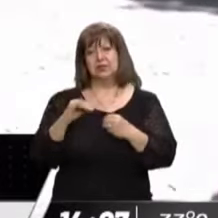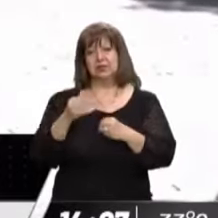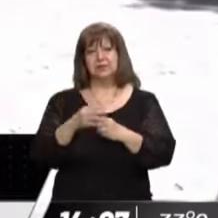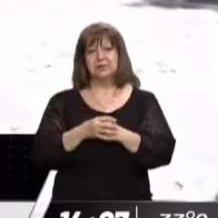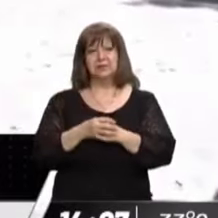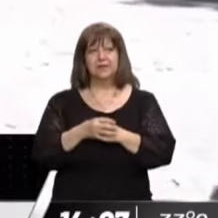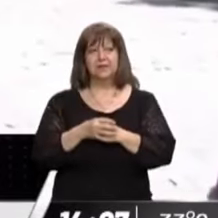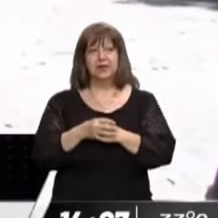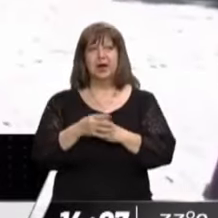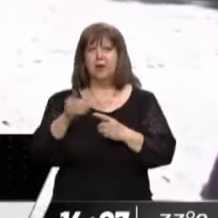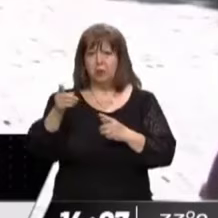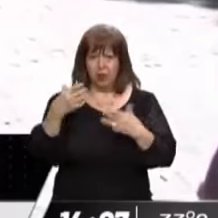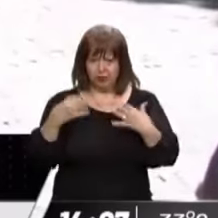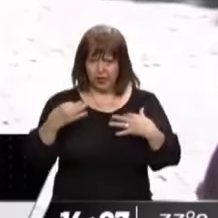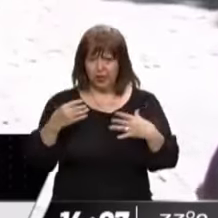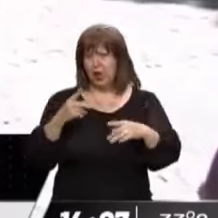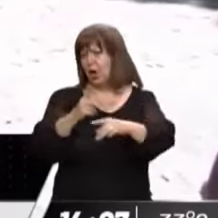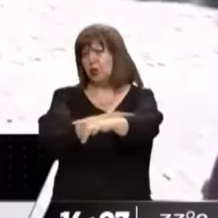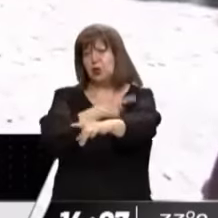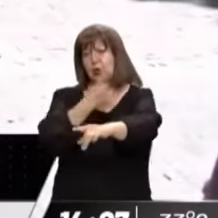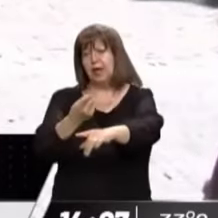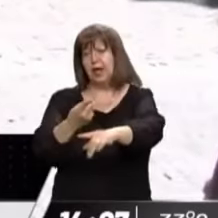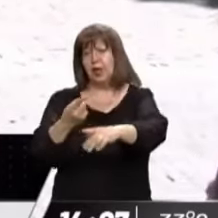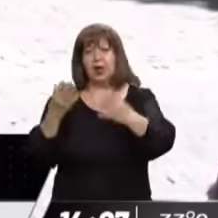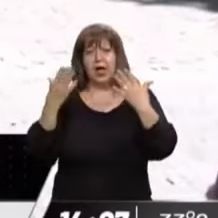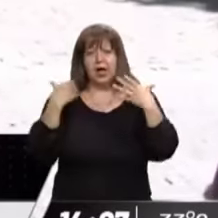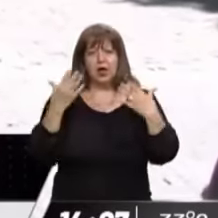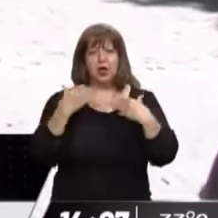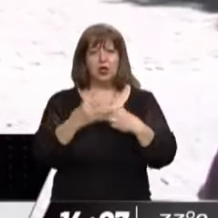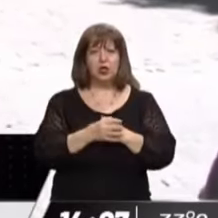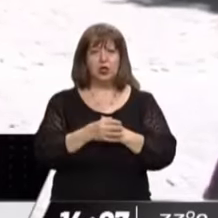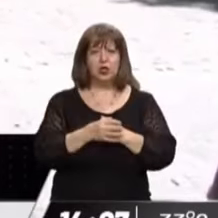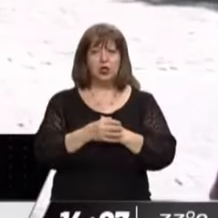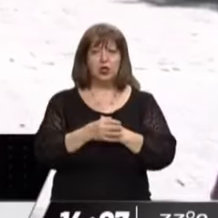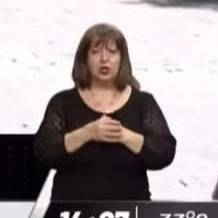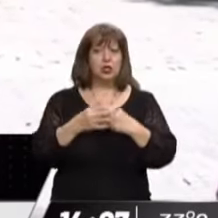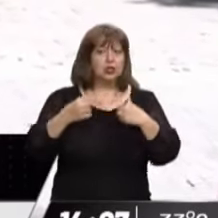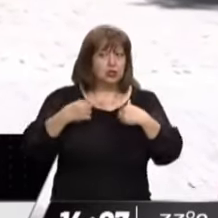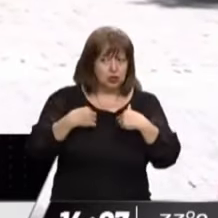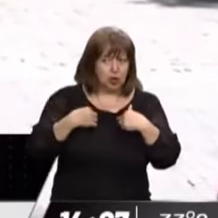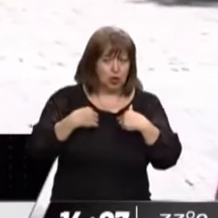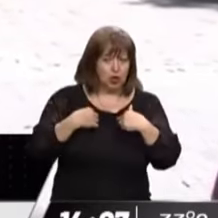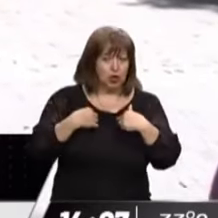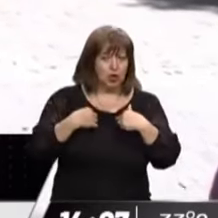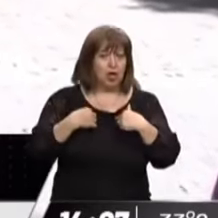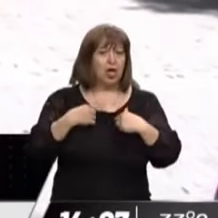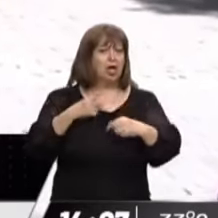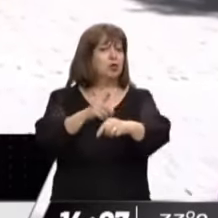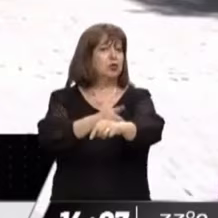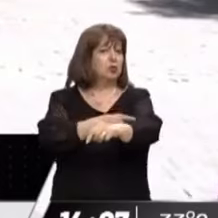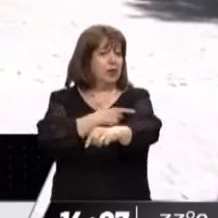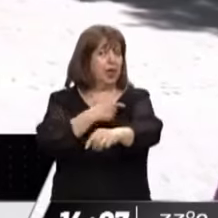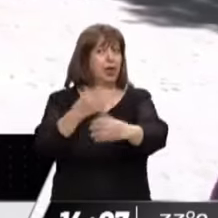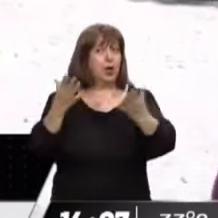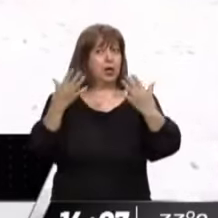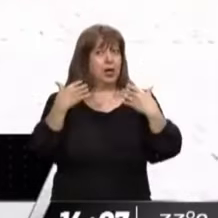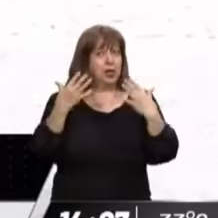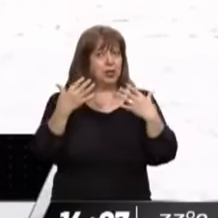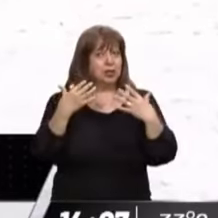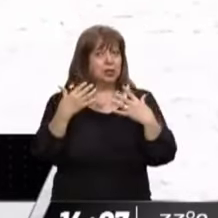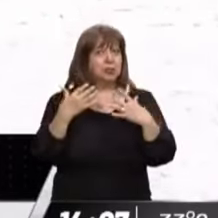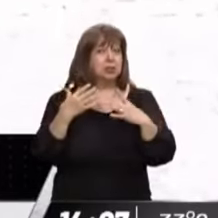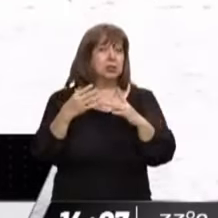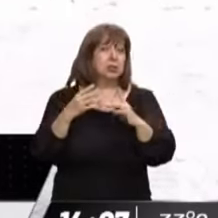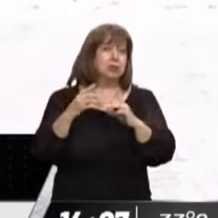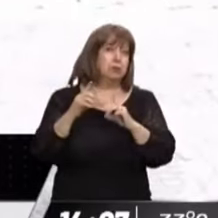¿lo estás sufriendo el calor o estás acostumbrado? Decí la verdad. No, estoy más o menos acostumbrado, pero viste, cuando ya